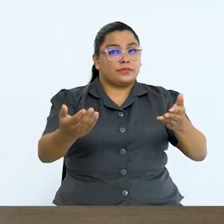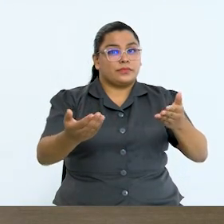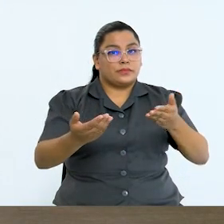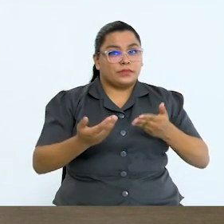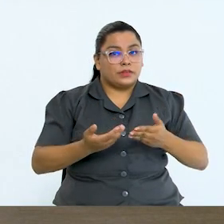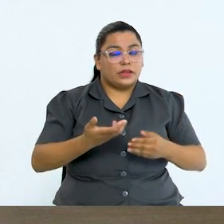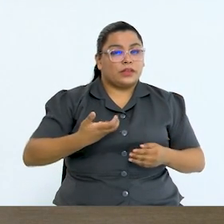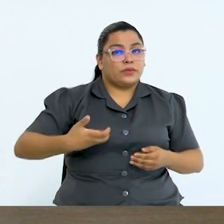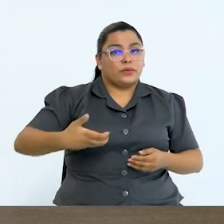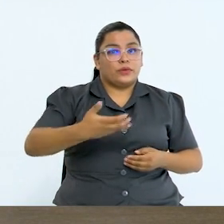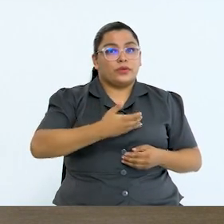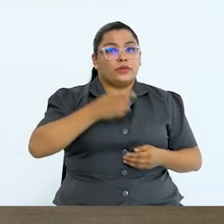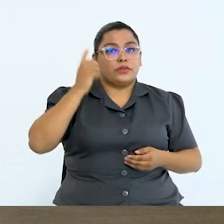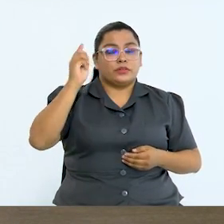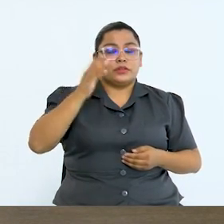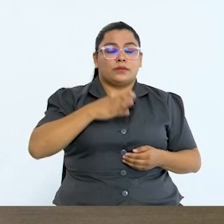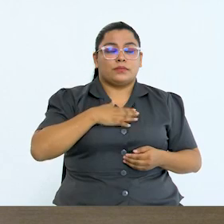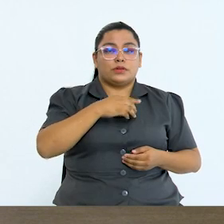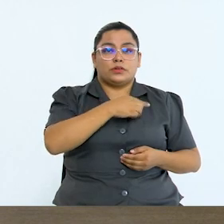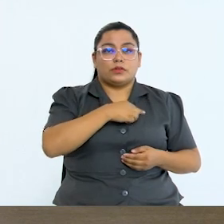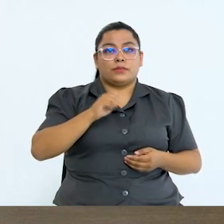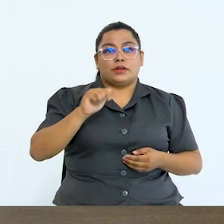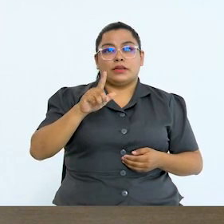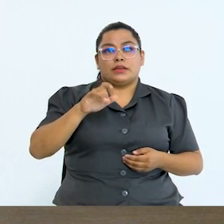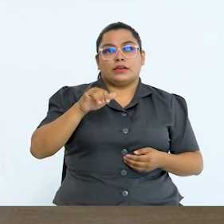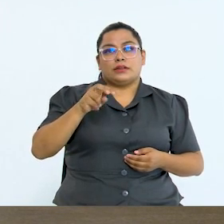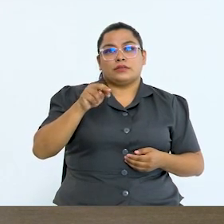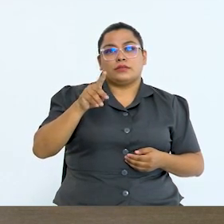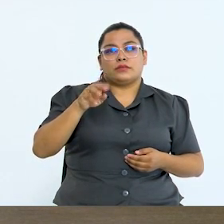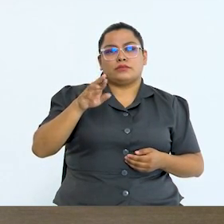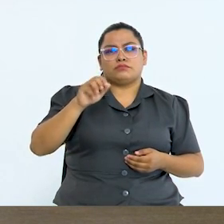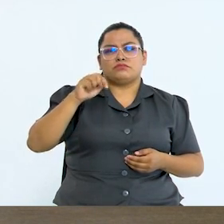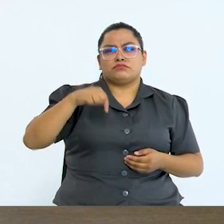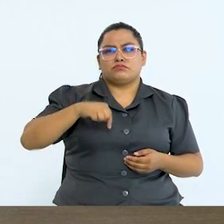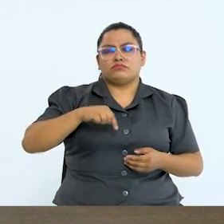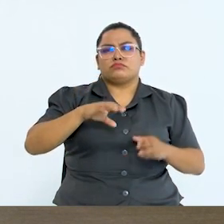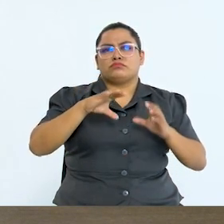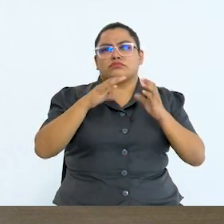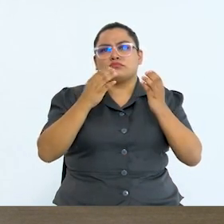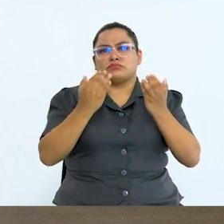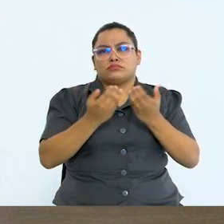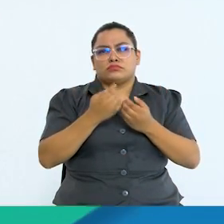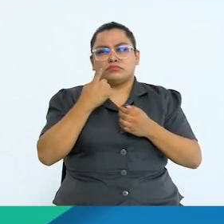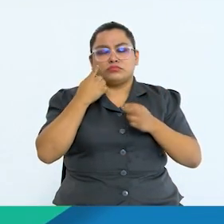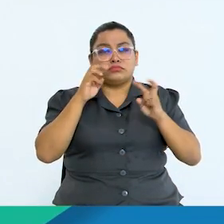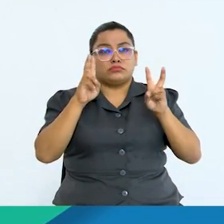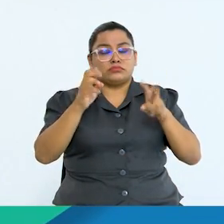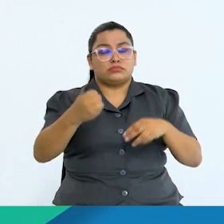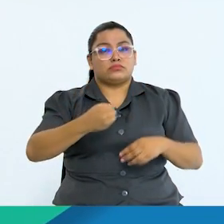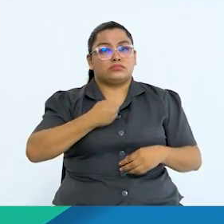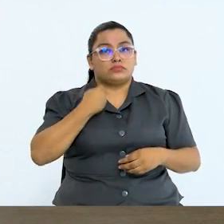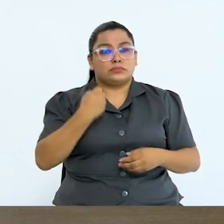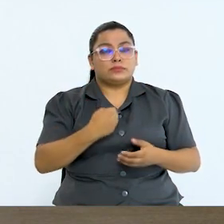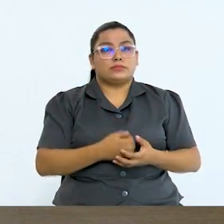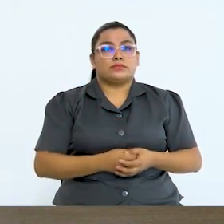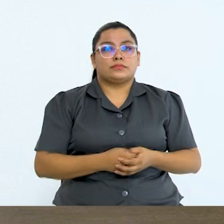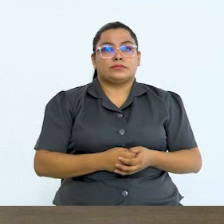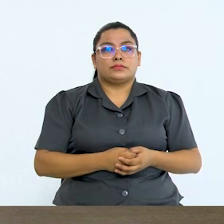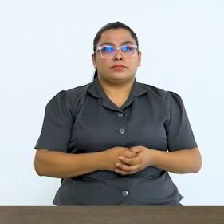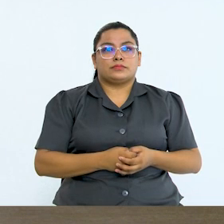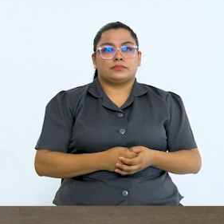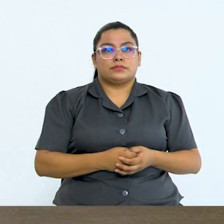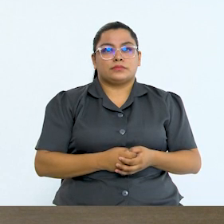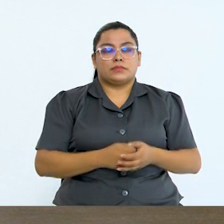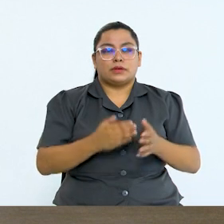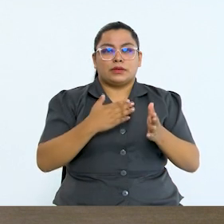Bienvenidos, apreciables docentes. Mi nombre es Alejandra Regalado y en este primer webinar abordaremos temas importantes. Comenzaremos